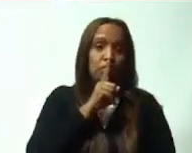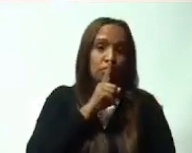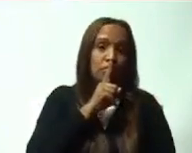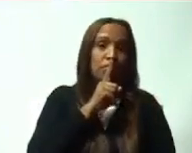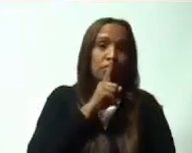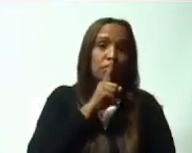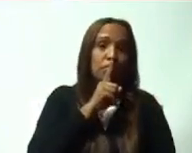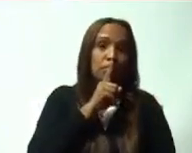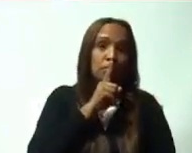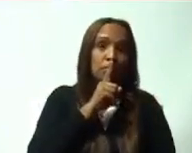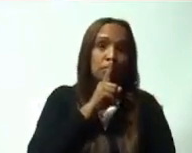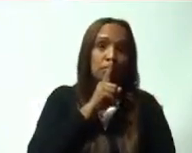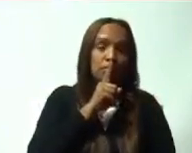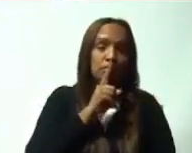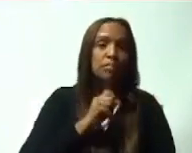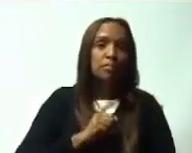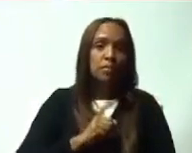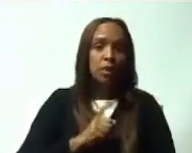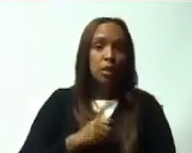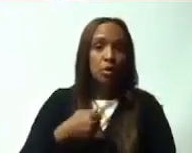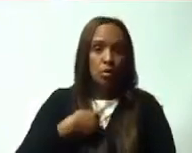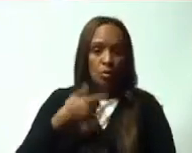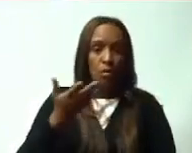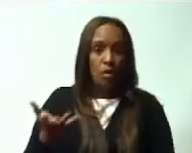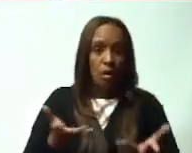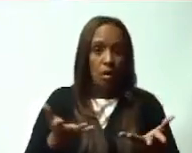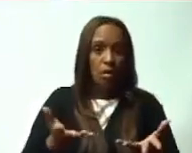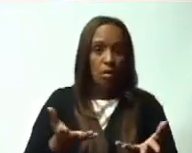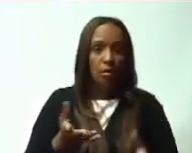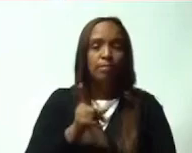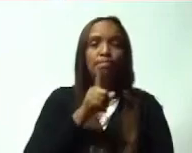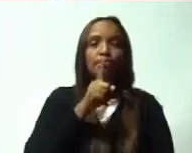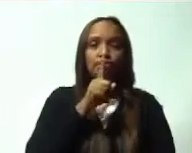administrando el silencio. Muchas gracias, presidente.